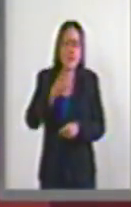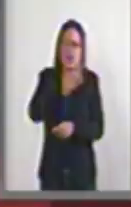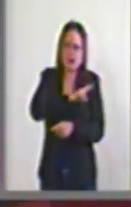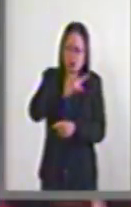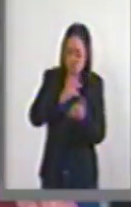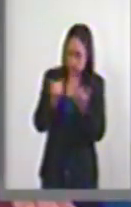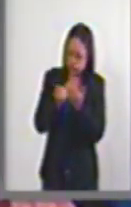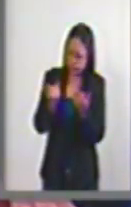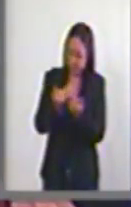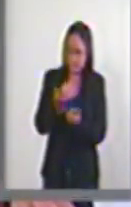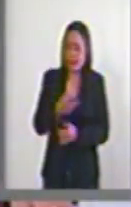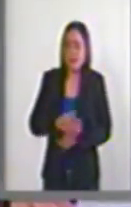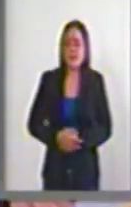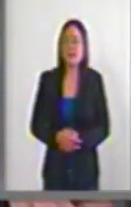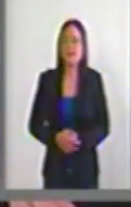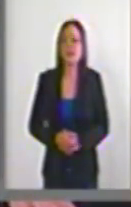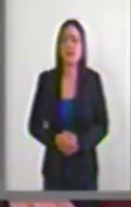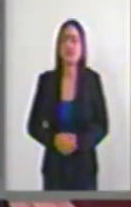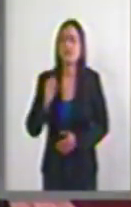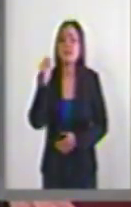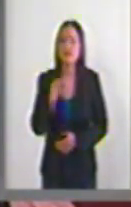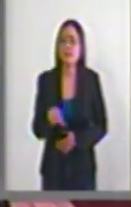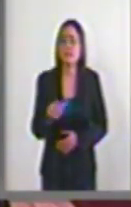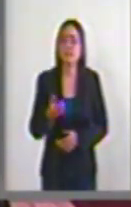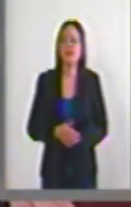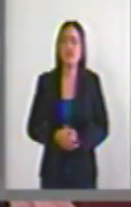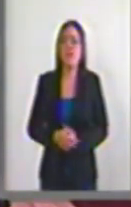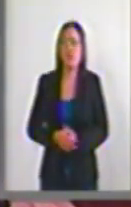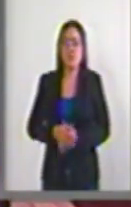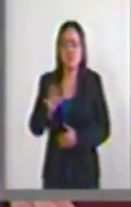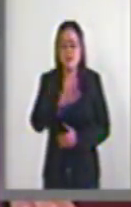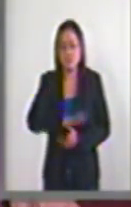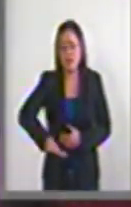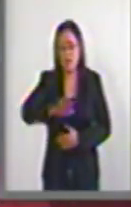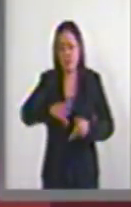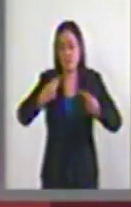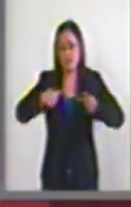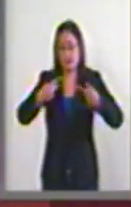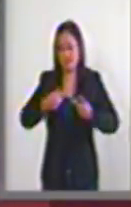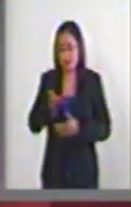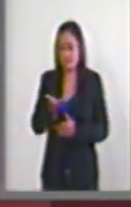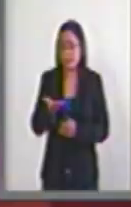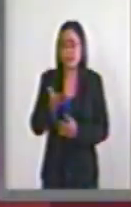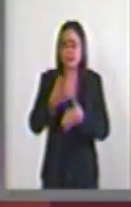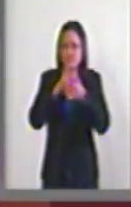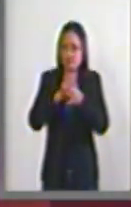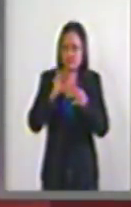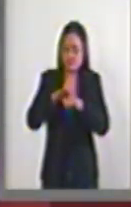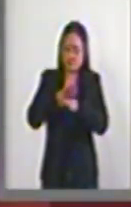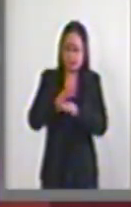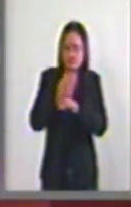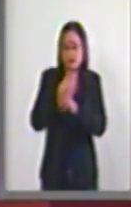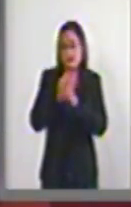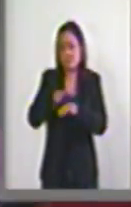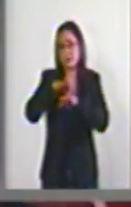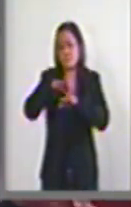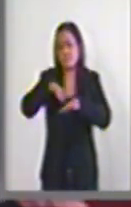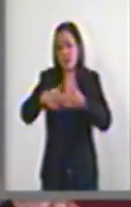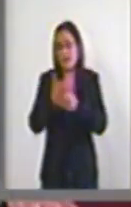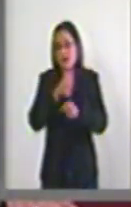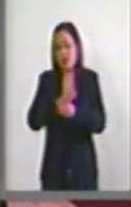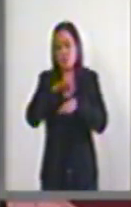particulares. De lo anterior, la ciudadanía da cuenta. Datos de la Encuesta Nacional de Corrupción